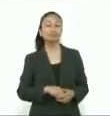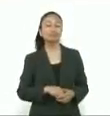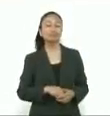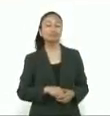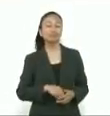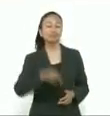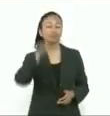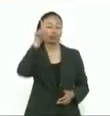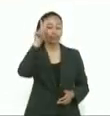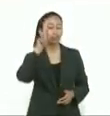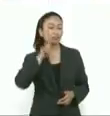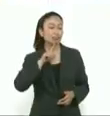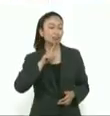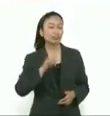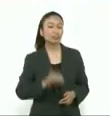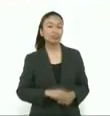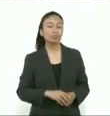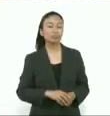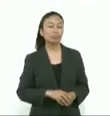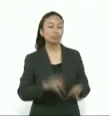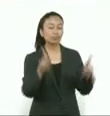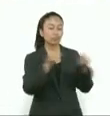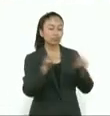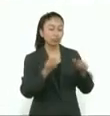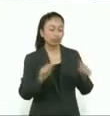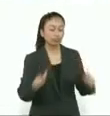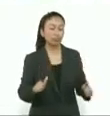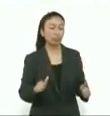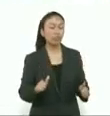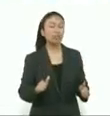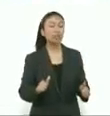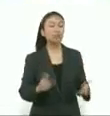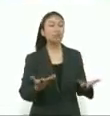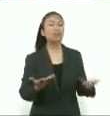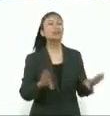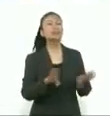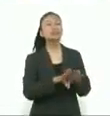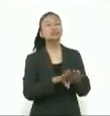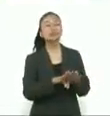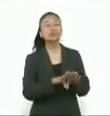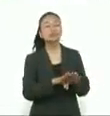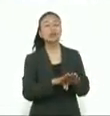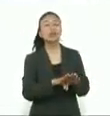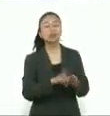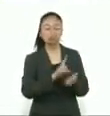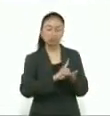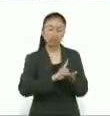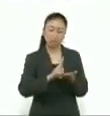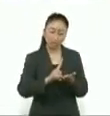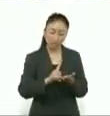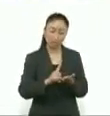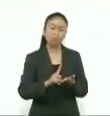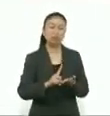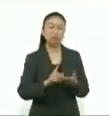las mujeres se construye ampliando derechos. Que quede